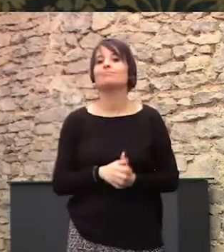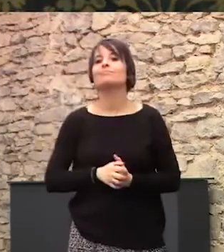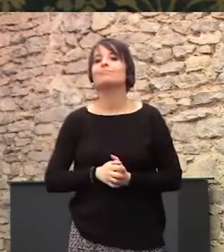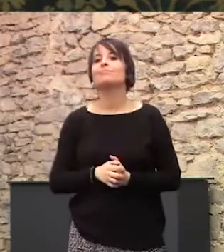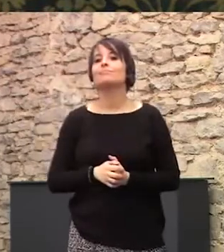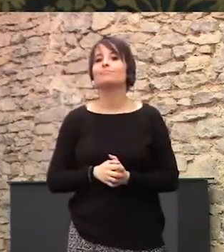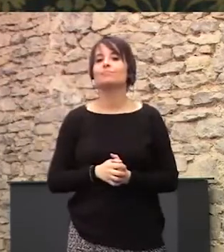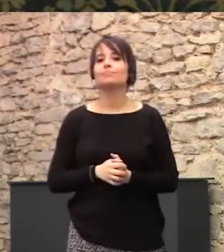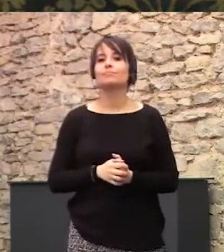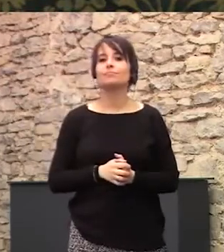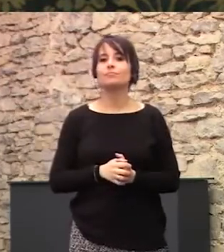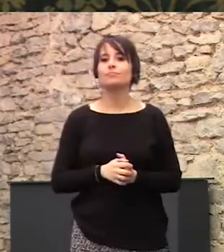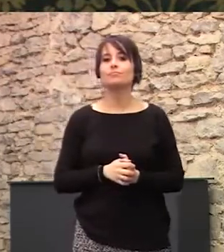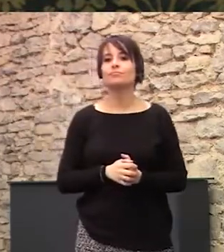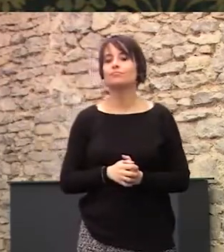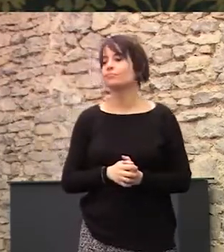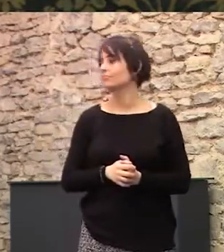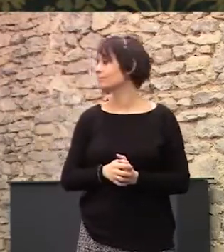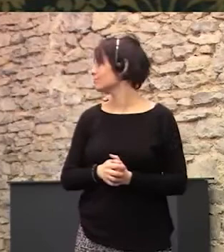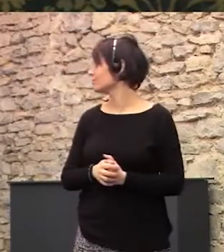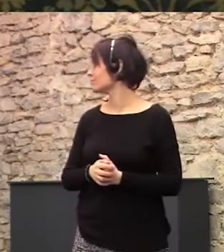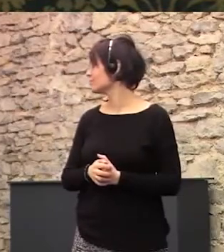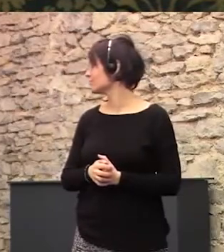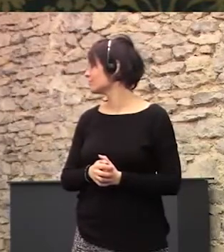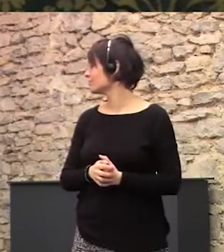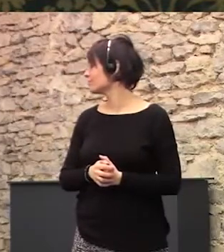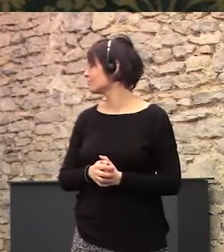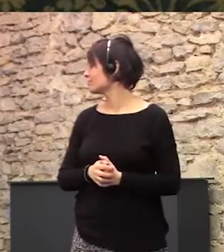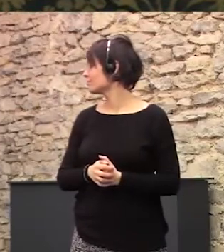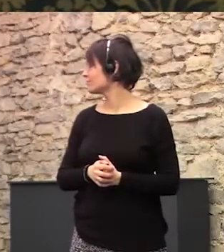Hoy voy a ver este micro.